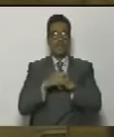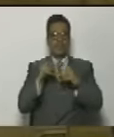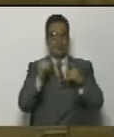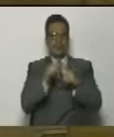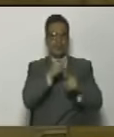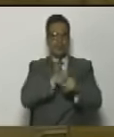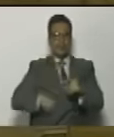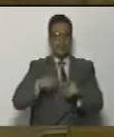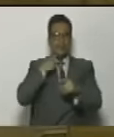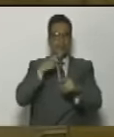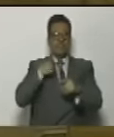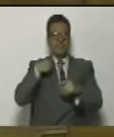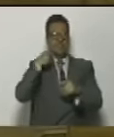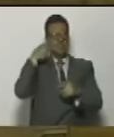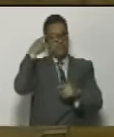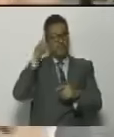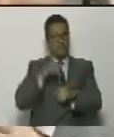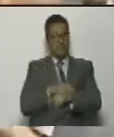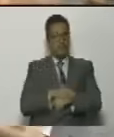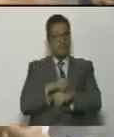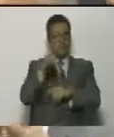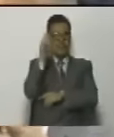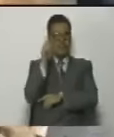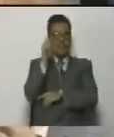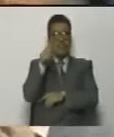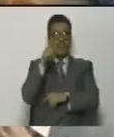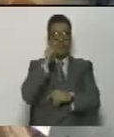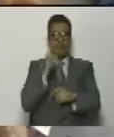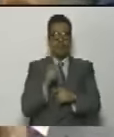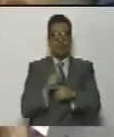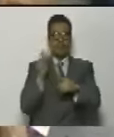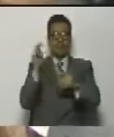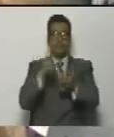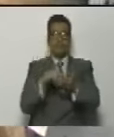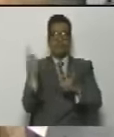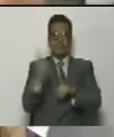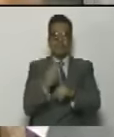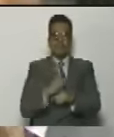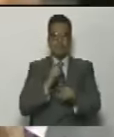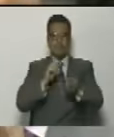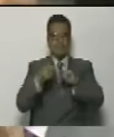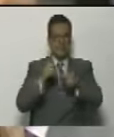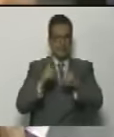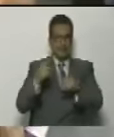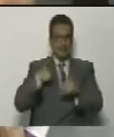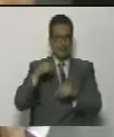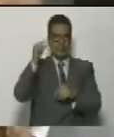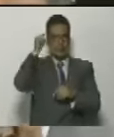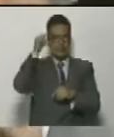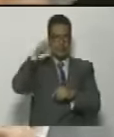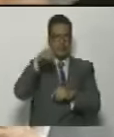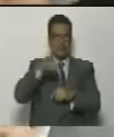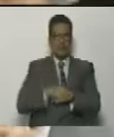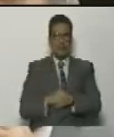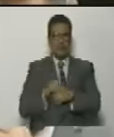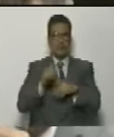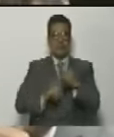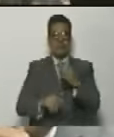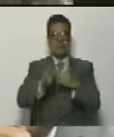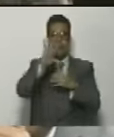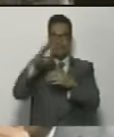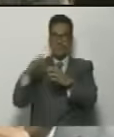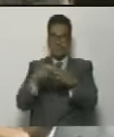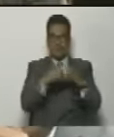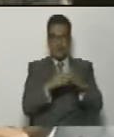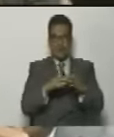Presidente, vicepresidente, diputadas, diputados. Asistí, como varios de los que estamos aquí hoy, a las cuatro